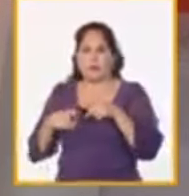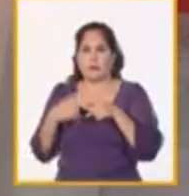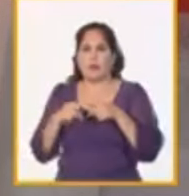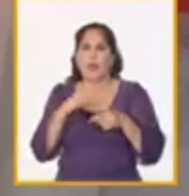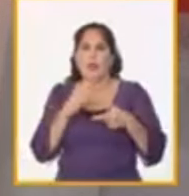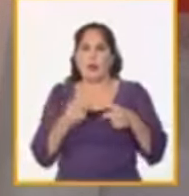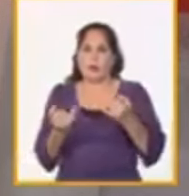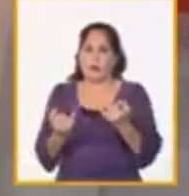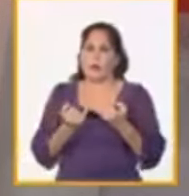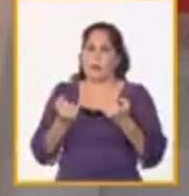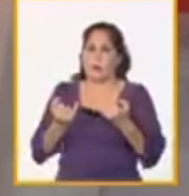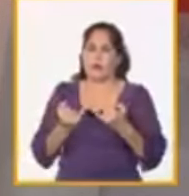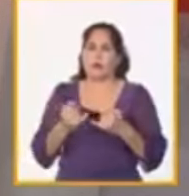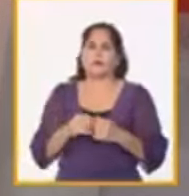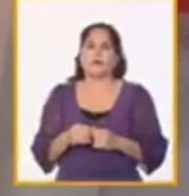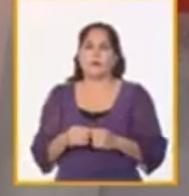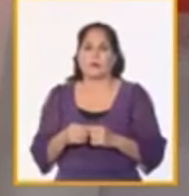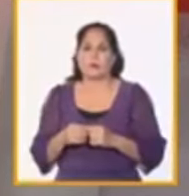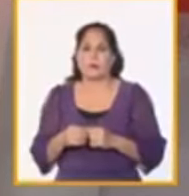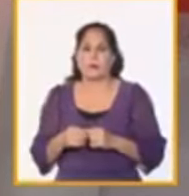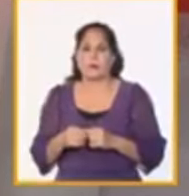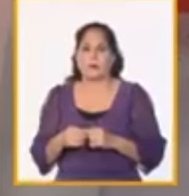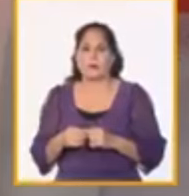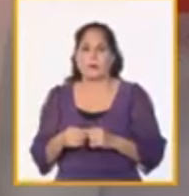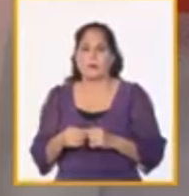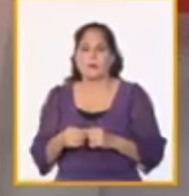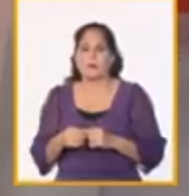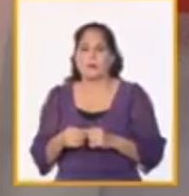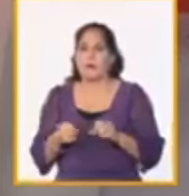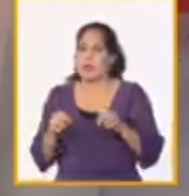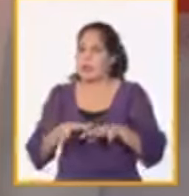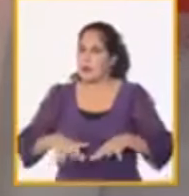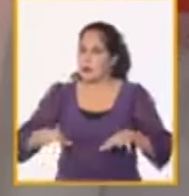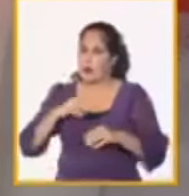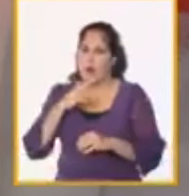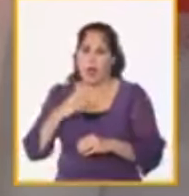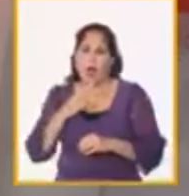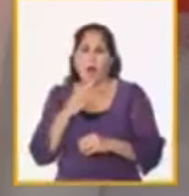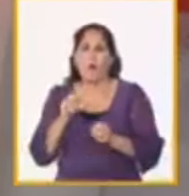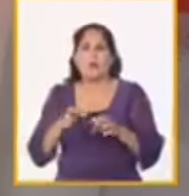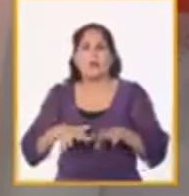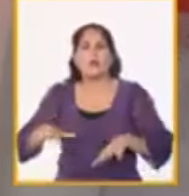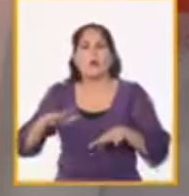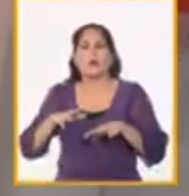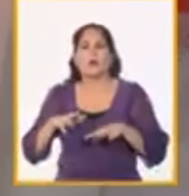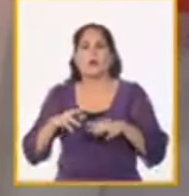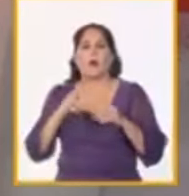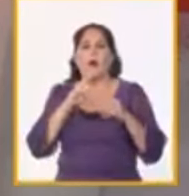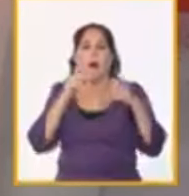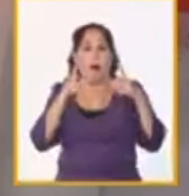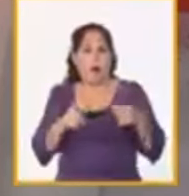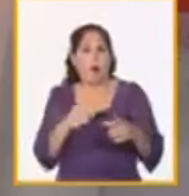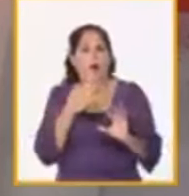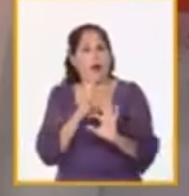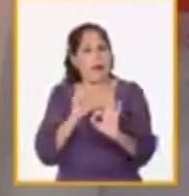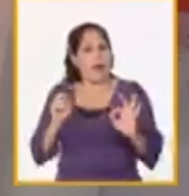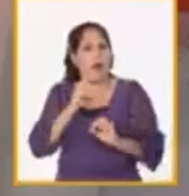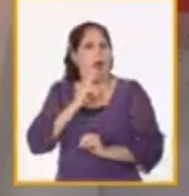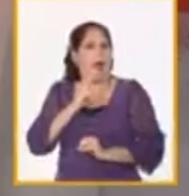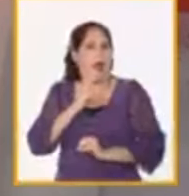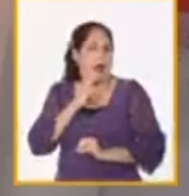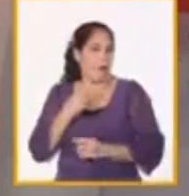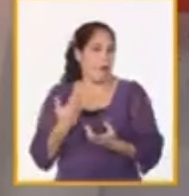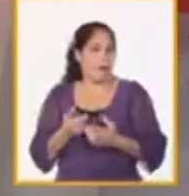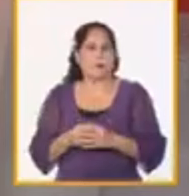información para nuestro pueblo, la situación del abasto, la situación de la fuente, la calidad del agua, lo que se hace en